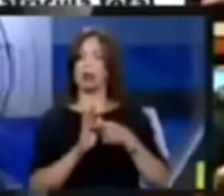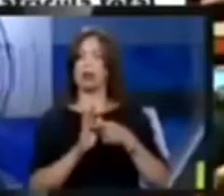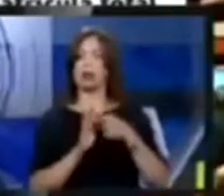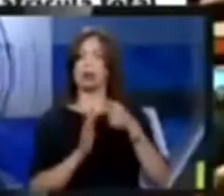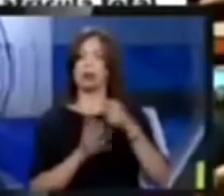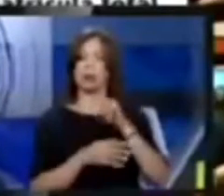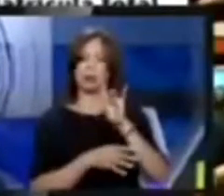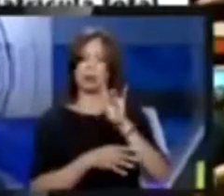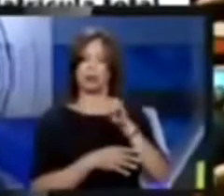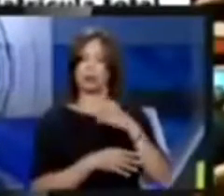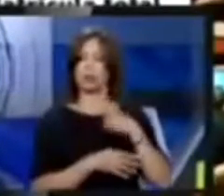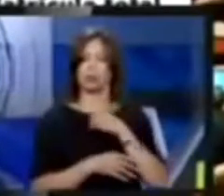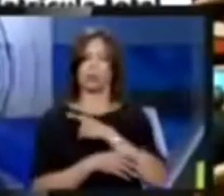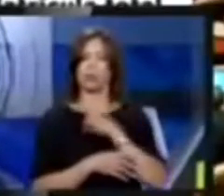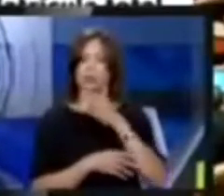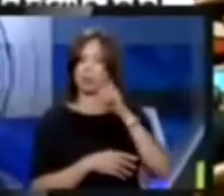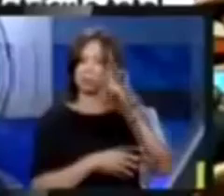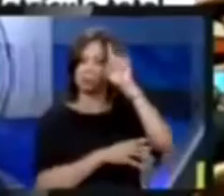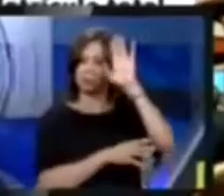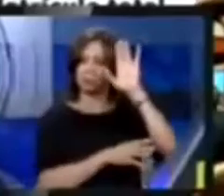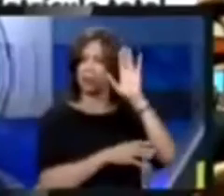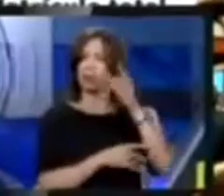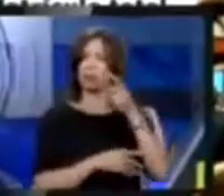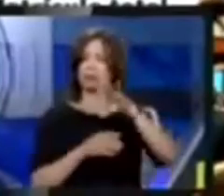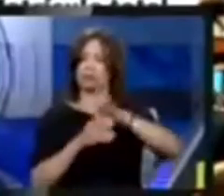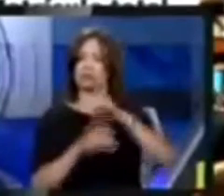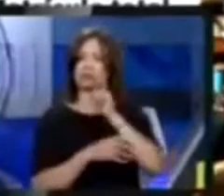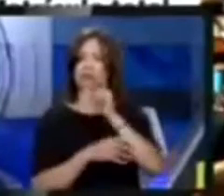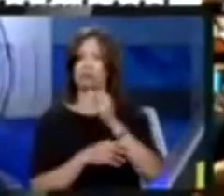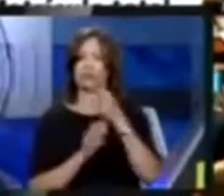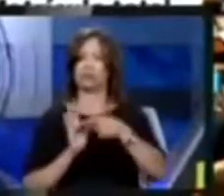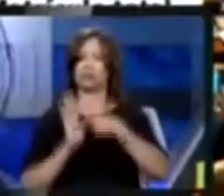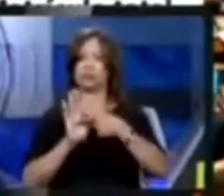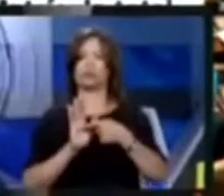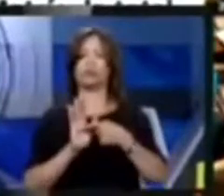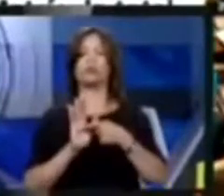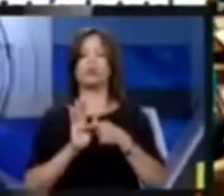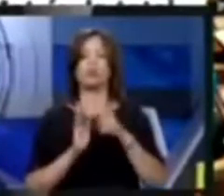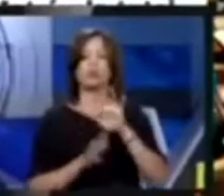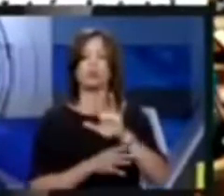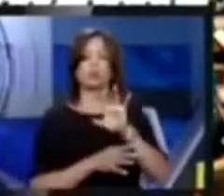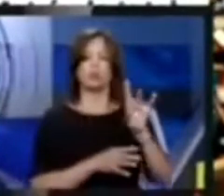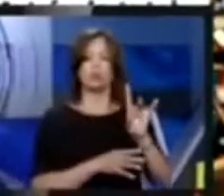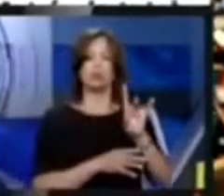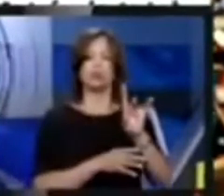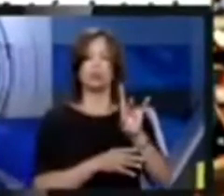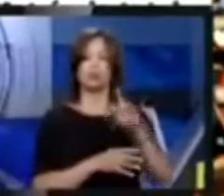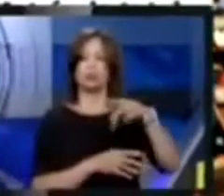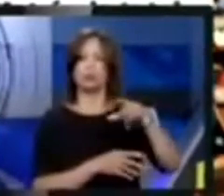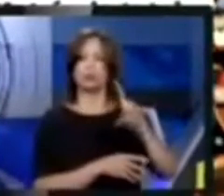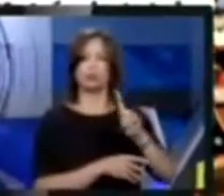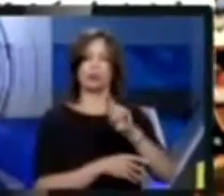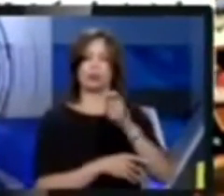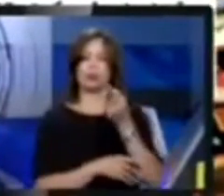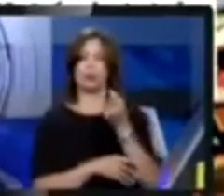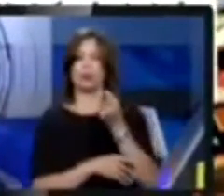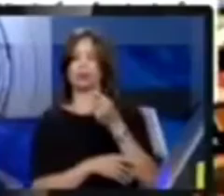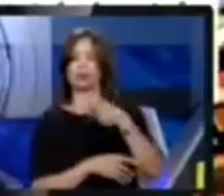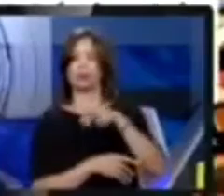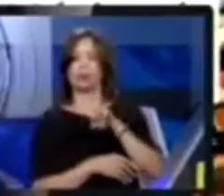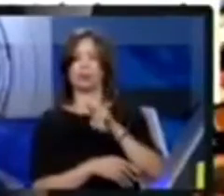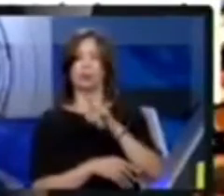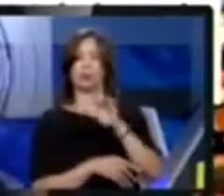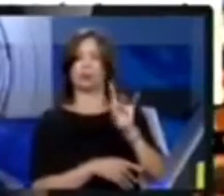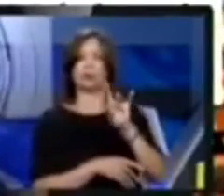dólares, 80 diputados votaron a favor, como vemos en este gráfico. De ellos, 58 del PLD, 11 del